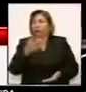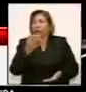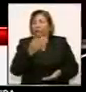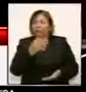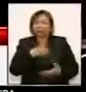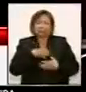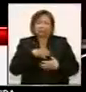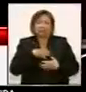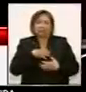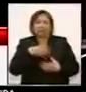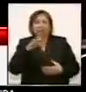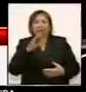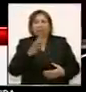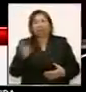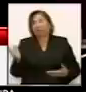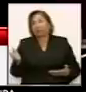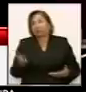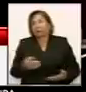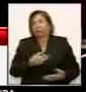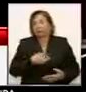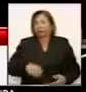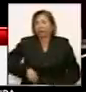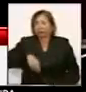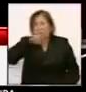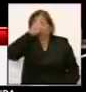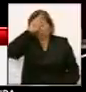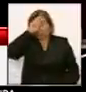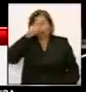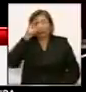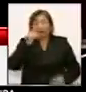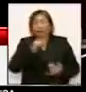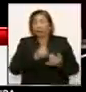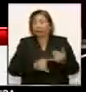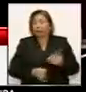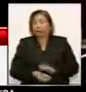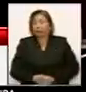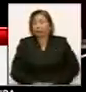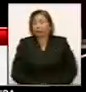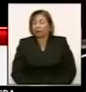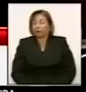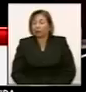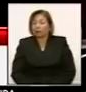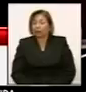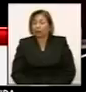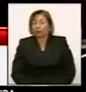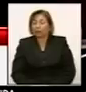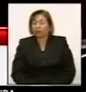le moleste a la reelección o no a la reelección. Ese es el tema. Y para ir terminando, presidente,